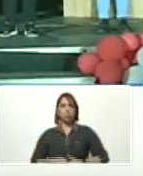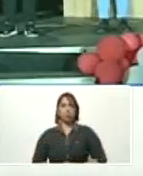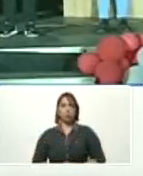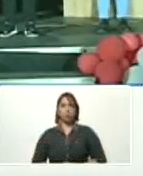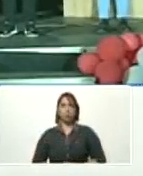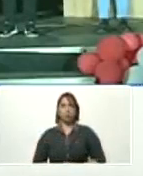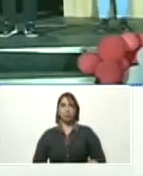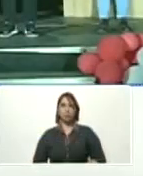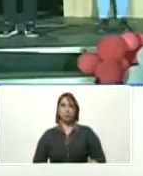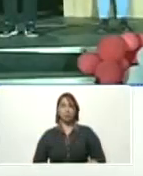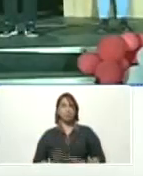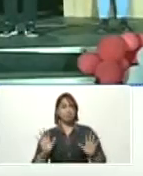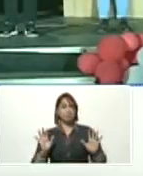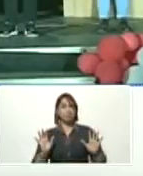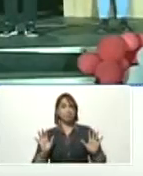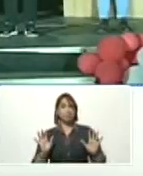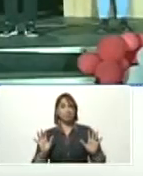¿Ah?